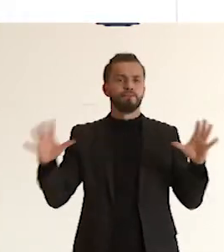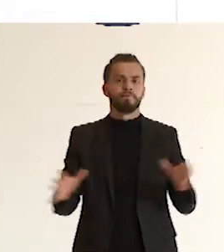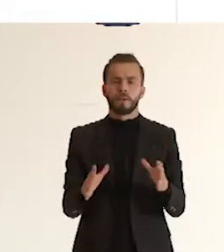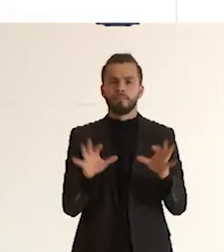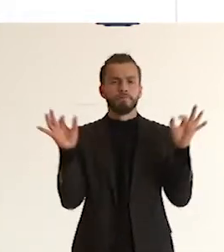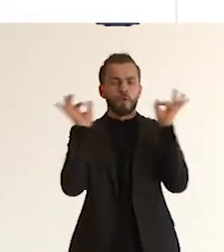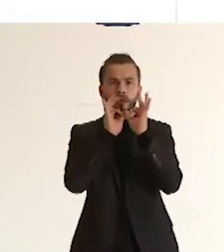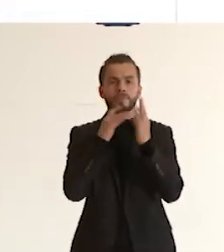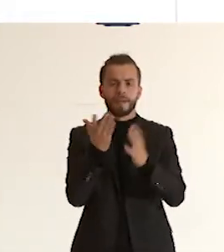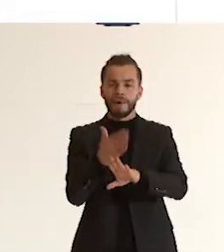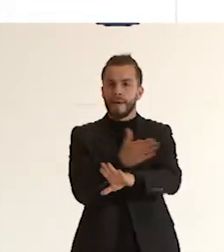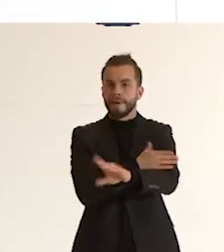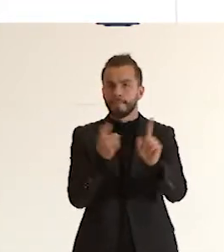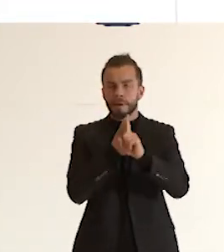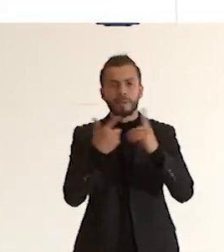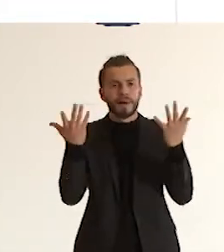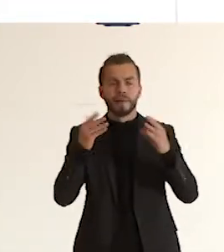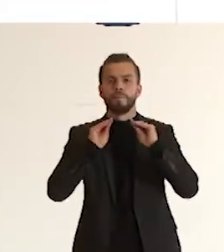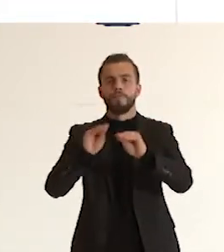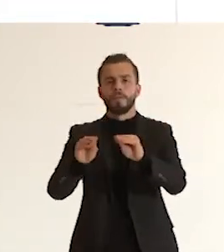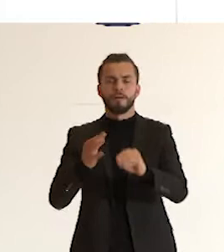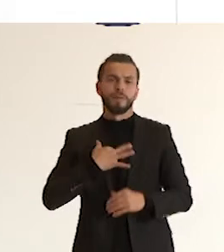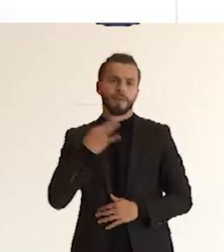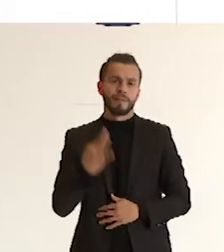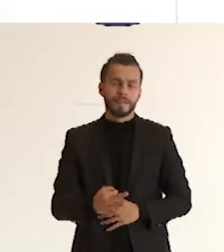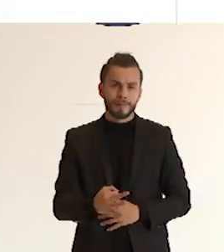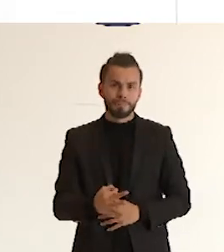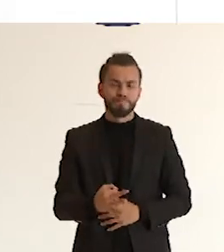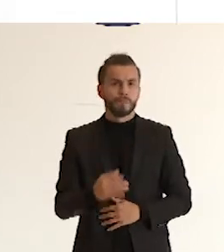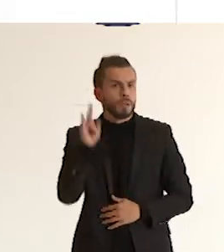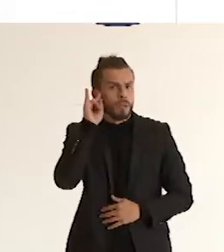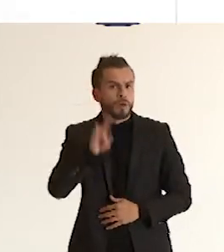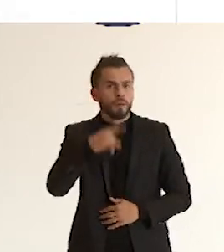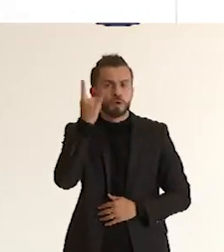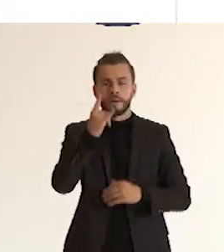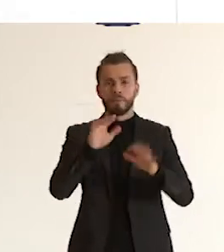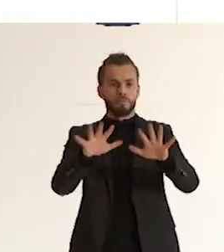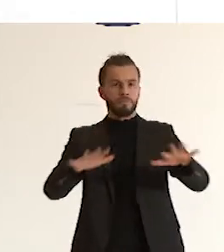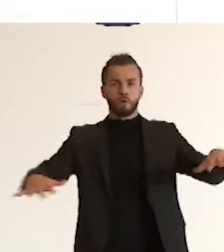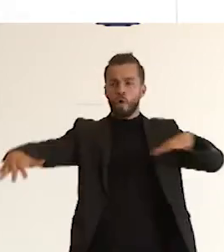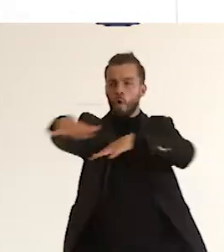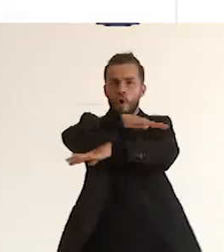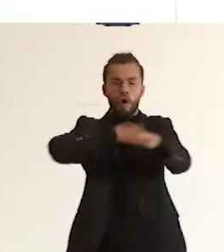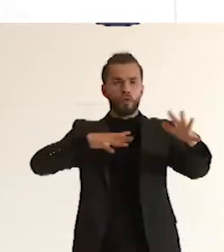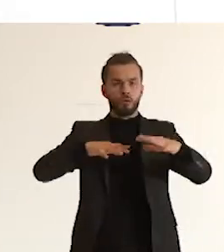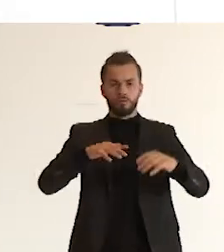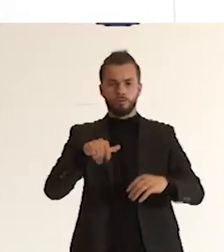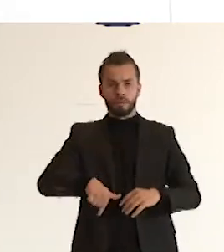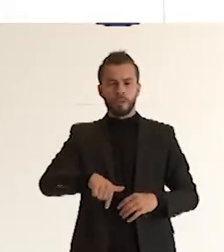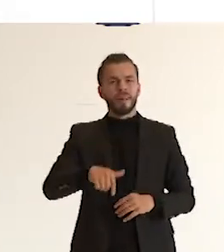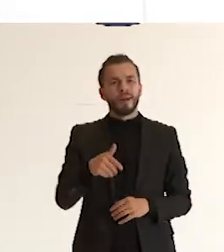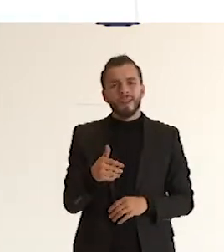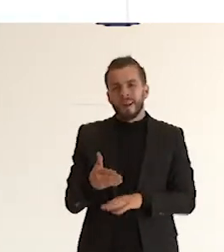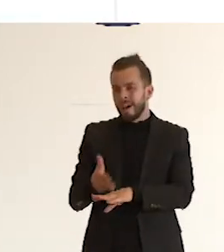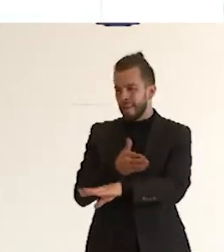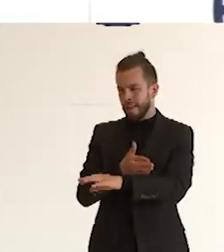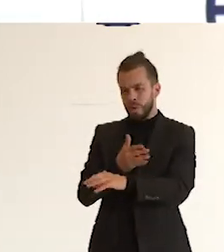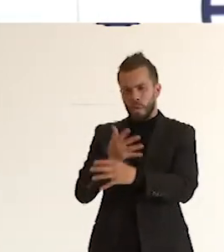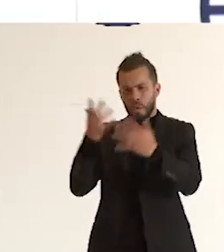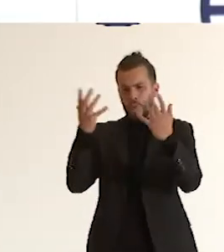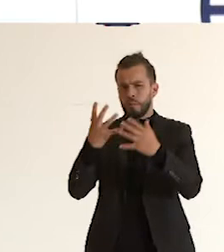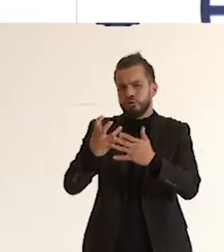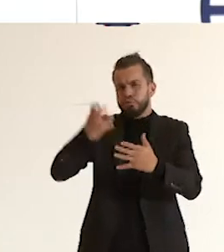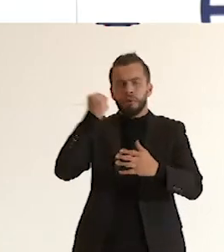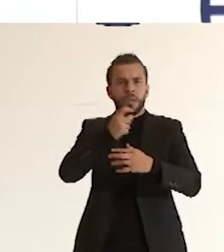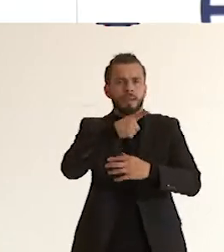que la formación ética se da a través de todo el ambiente educativo como ya nos lo decía a jon lluvia hace más de 100 años y no